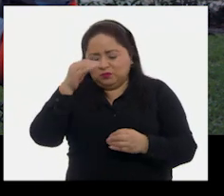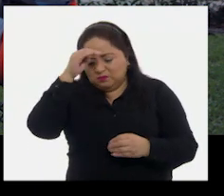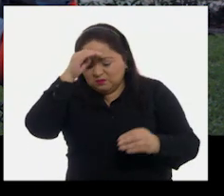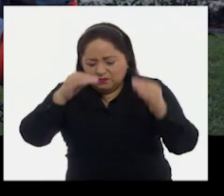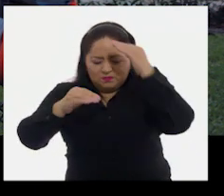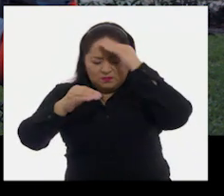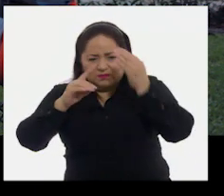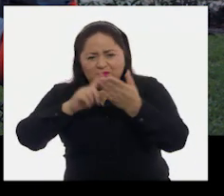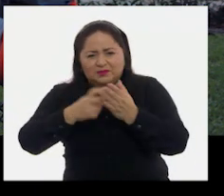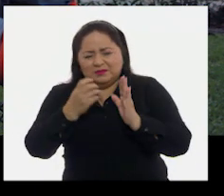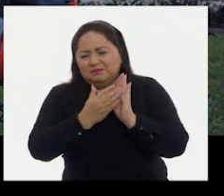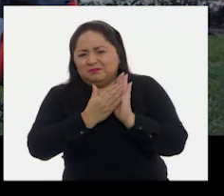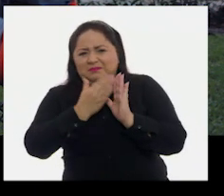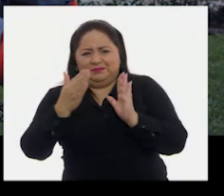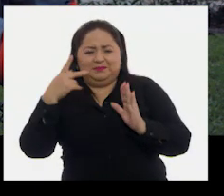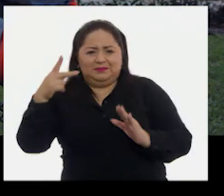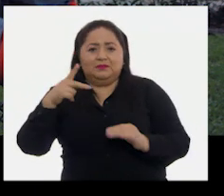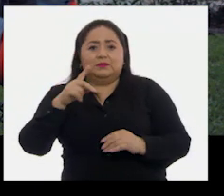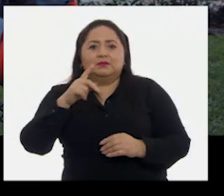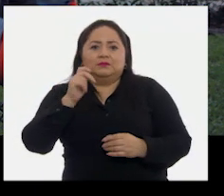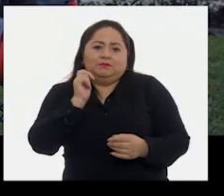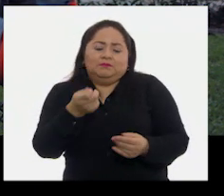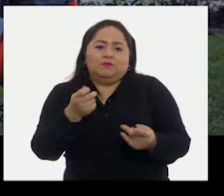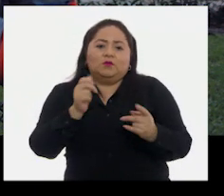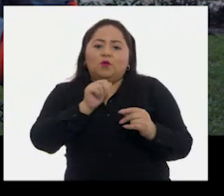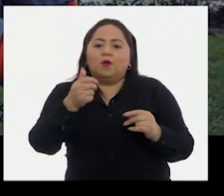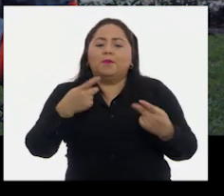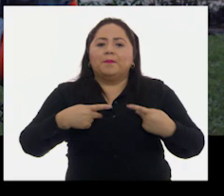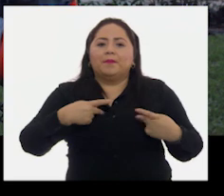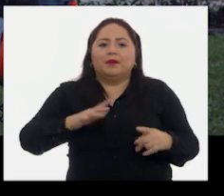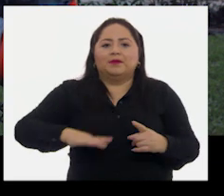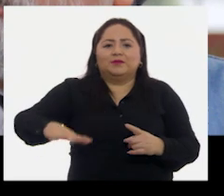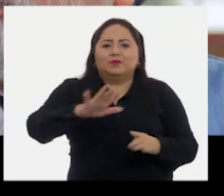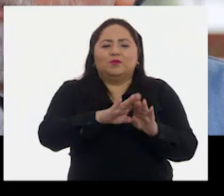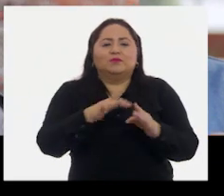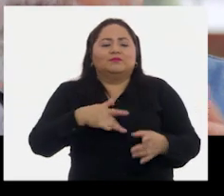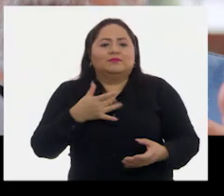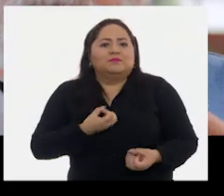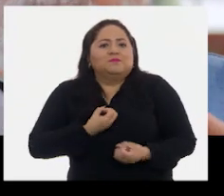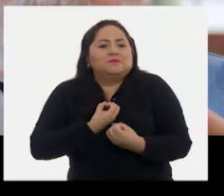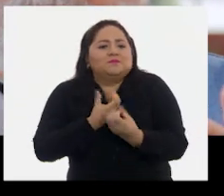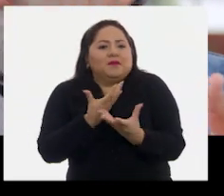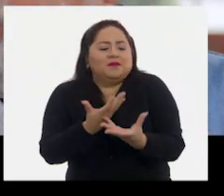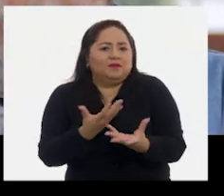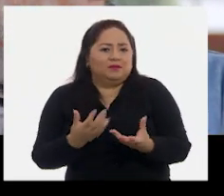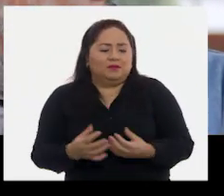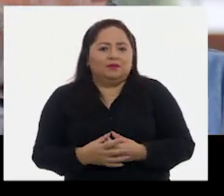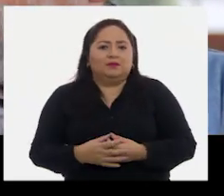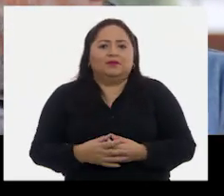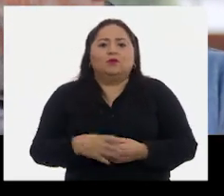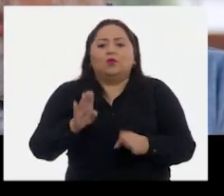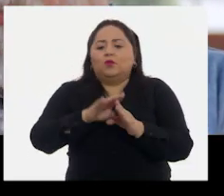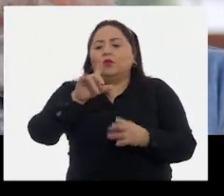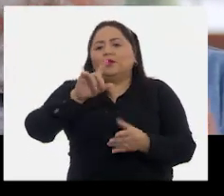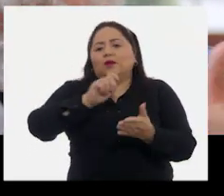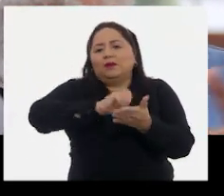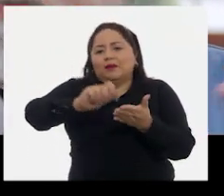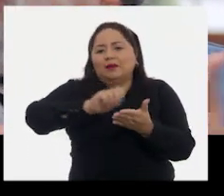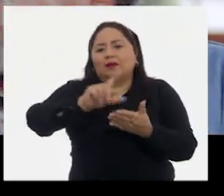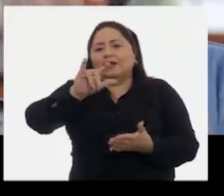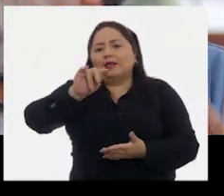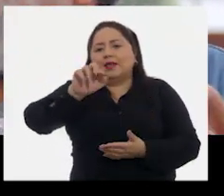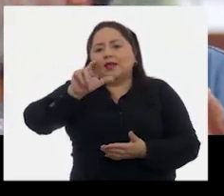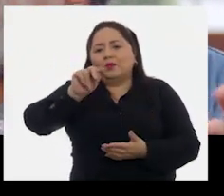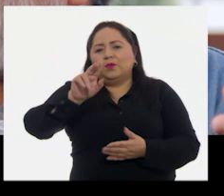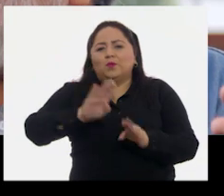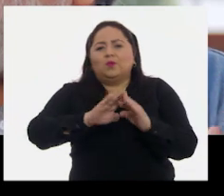pensamiento que afecta prácticamente a todas las expresiones, ¿no? La literatura, por ejemplo, la